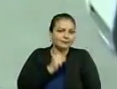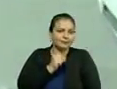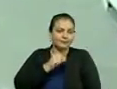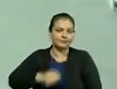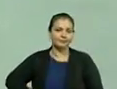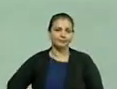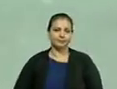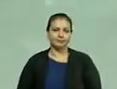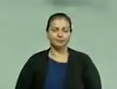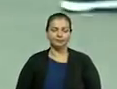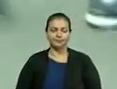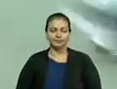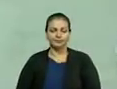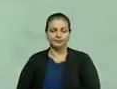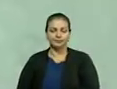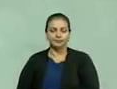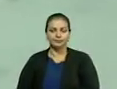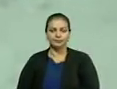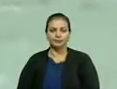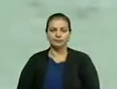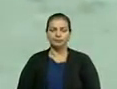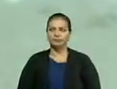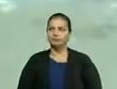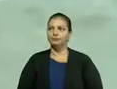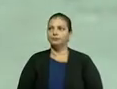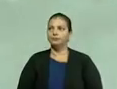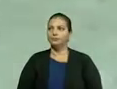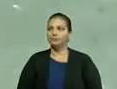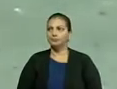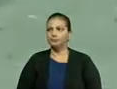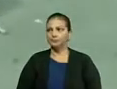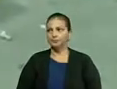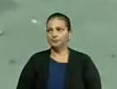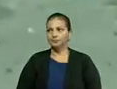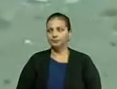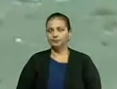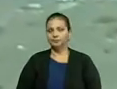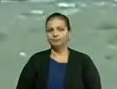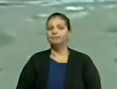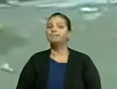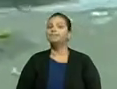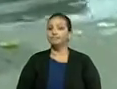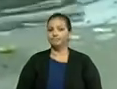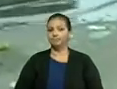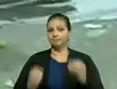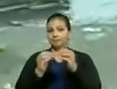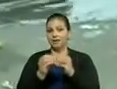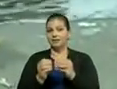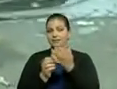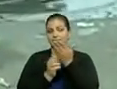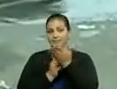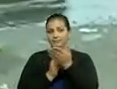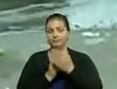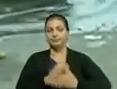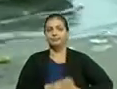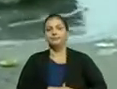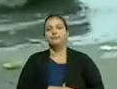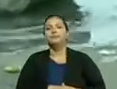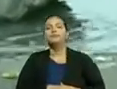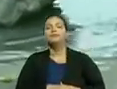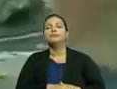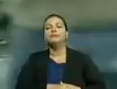a las familias de este sector. Mire ese. Este es el colector, mi querido Florcita, no me